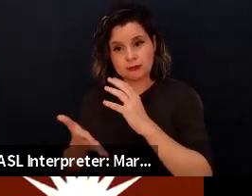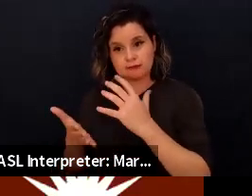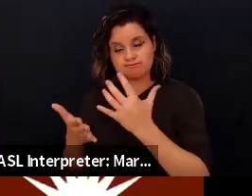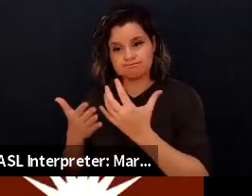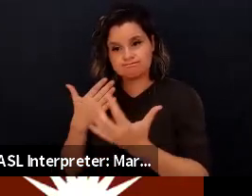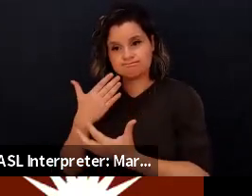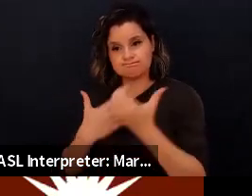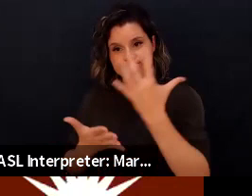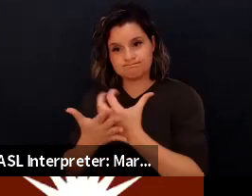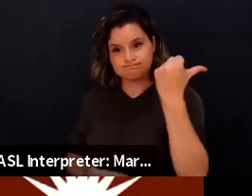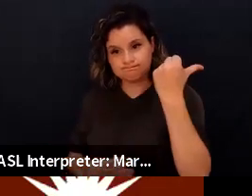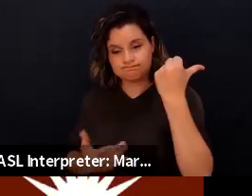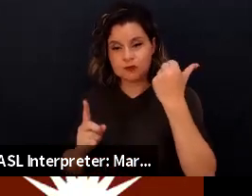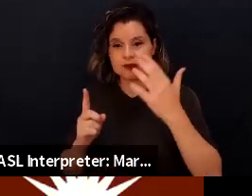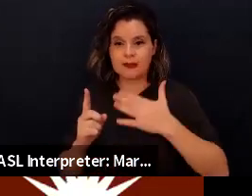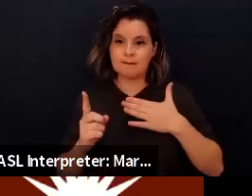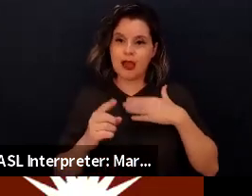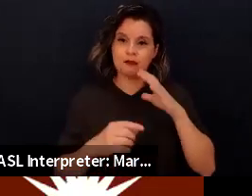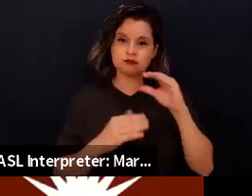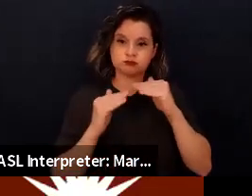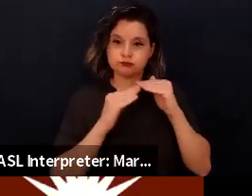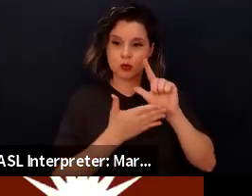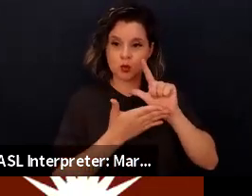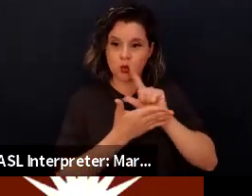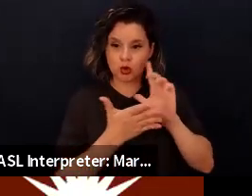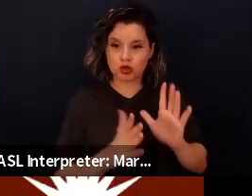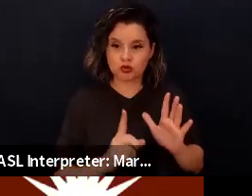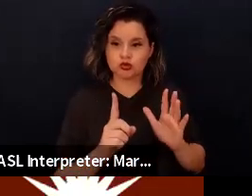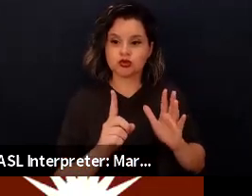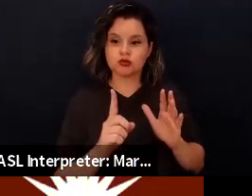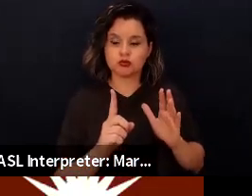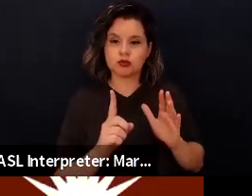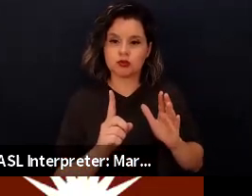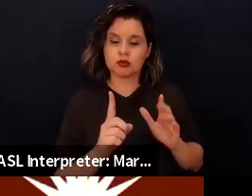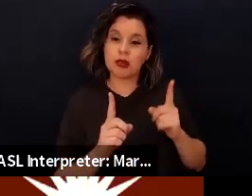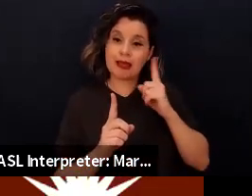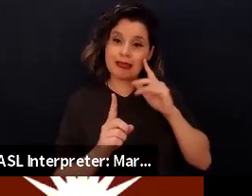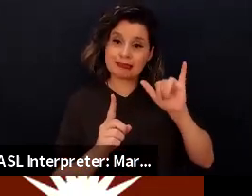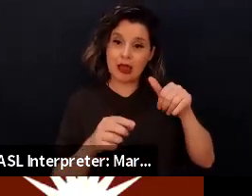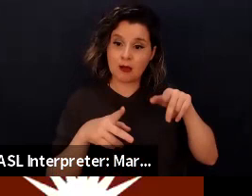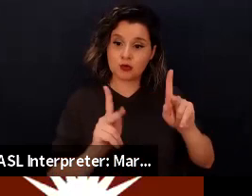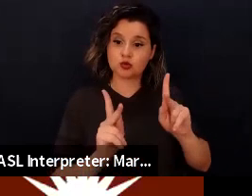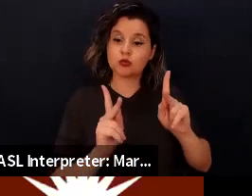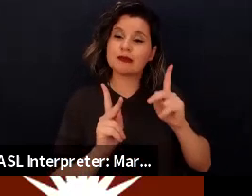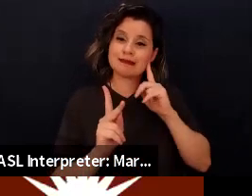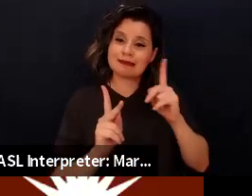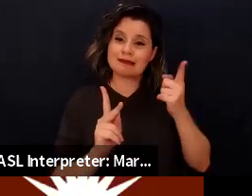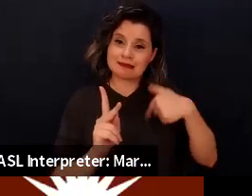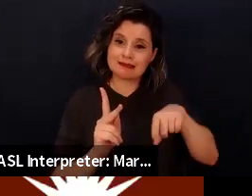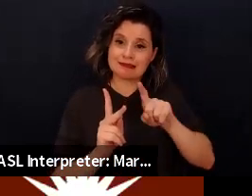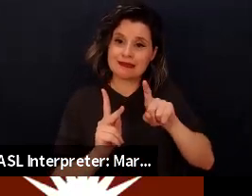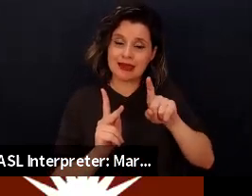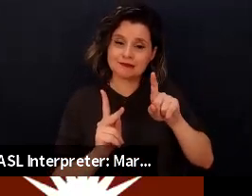especialmente como mis compañeras que son abogadas y tienen esa oportunidad, ellas también lo han de ver y lo han